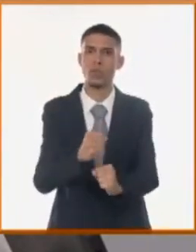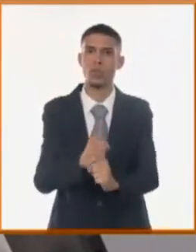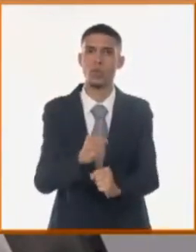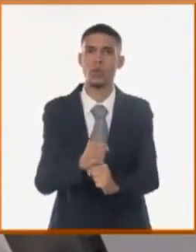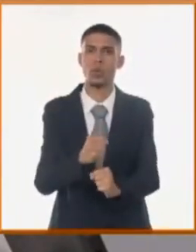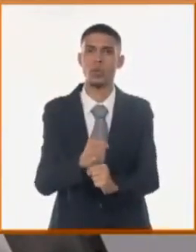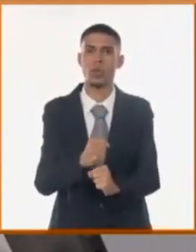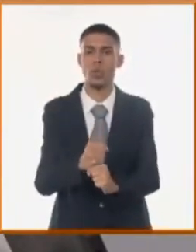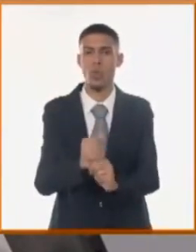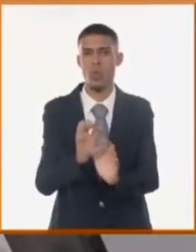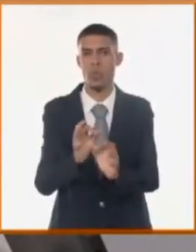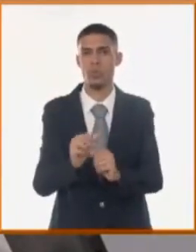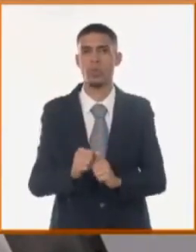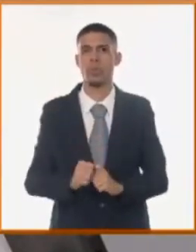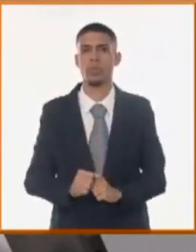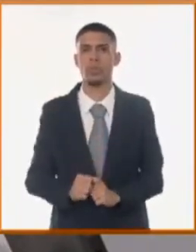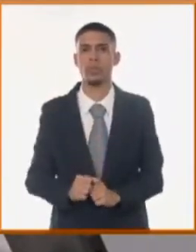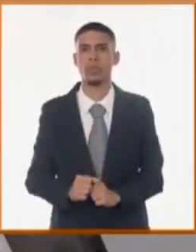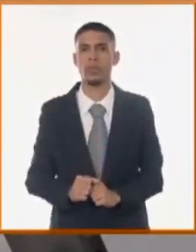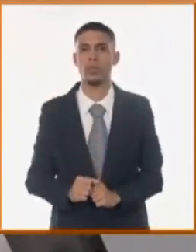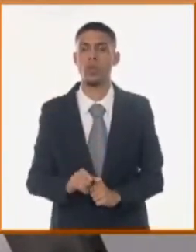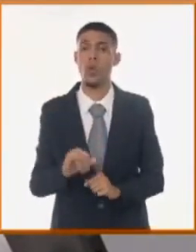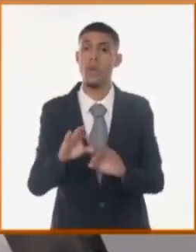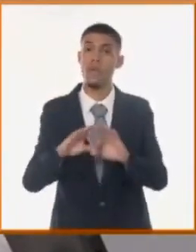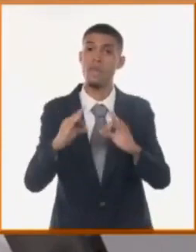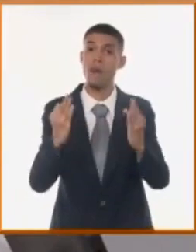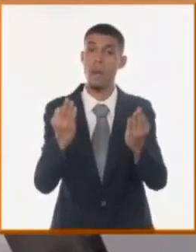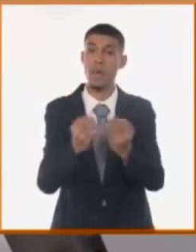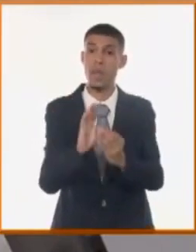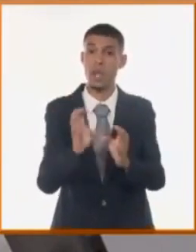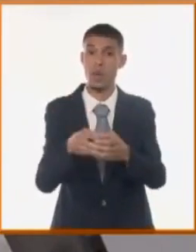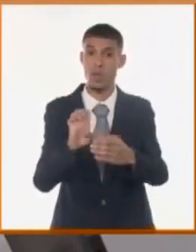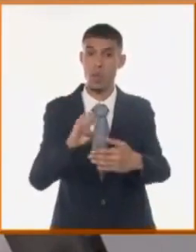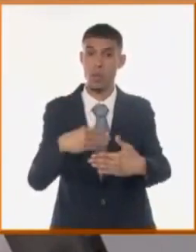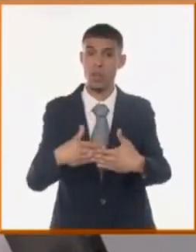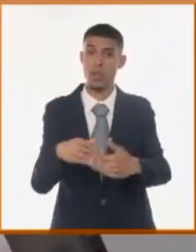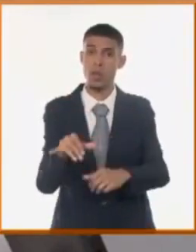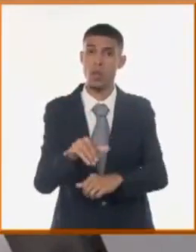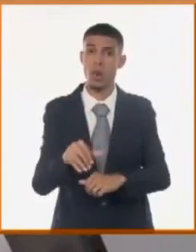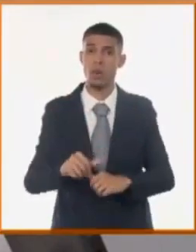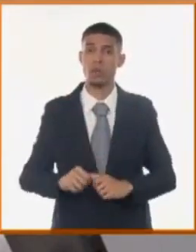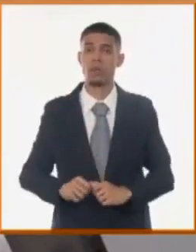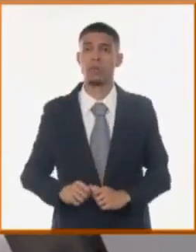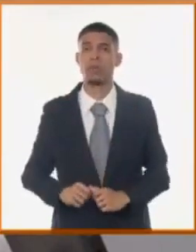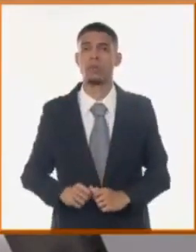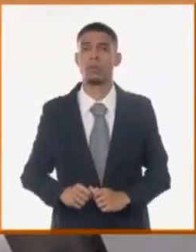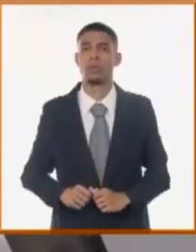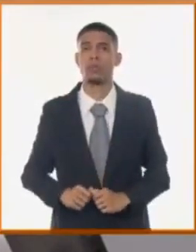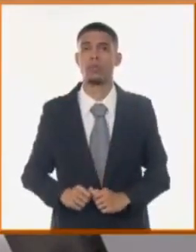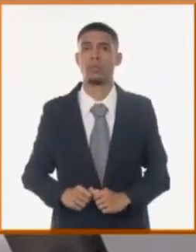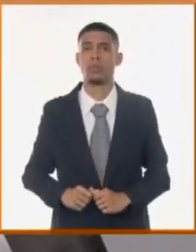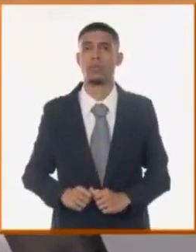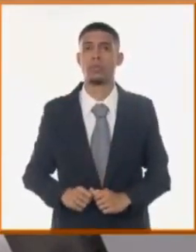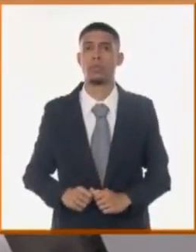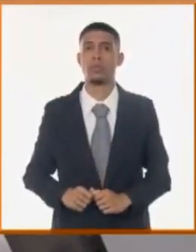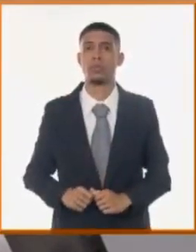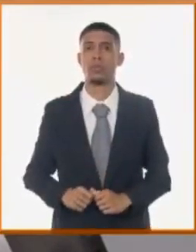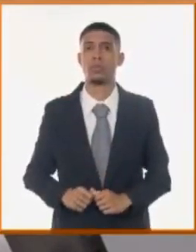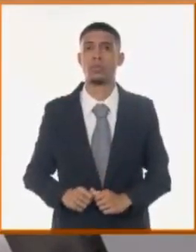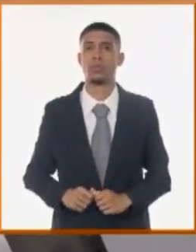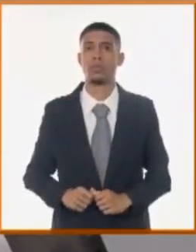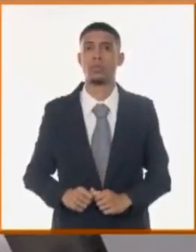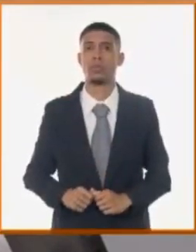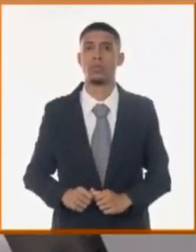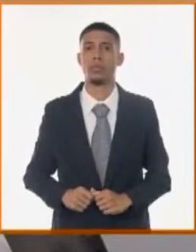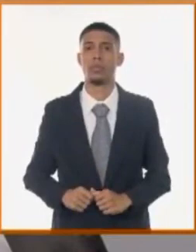Comunicaciones, y bueno, hacerle llegar a la familia de DeSoft y a todos los que en gran medida son clientes nuestros. Ante todo, explicar que DeSoft es una empresa